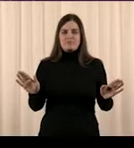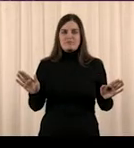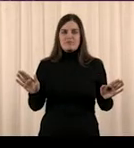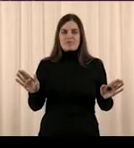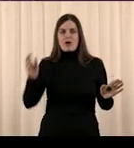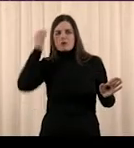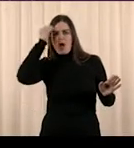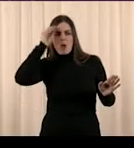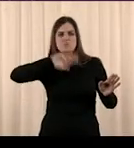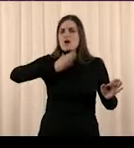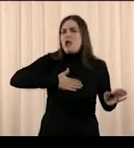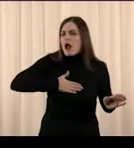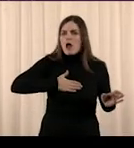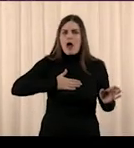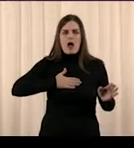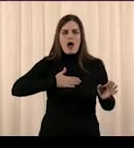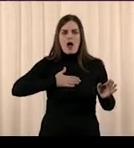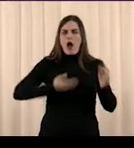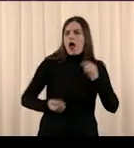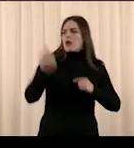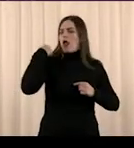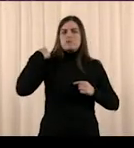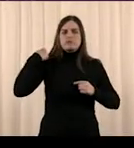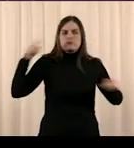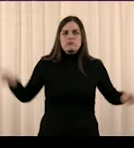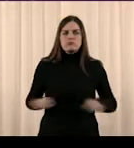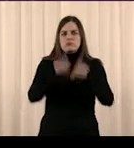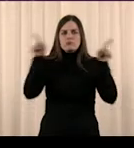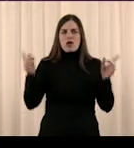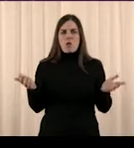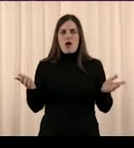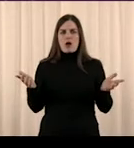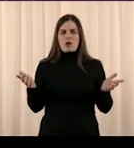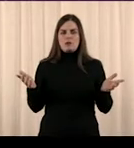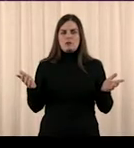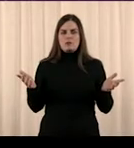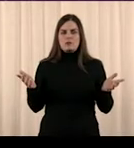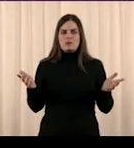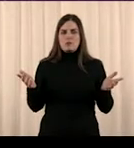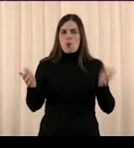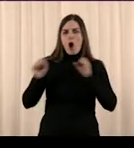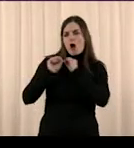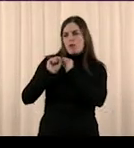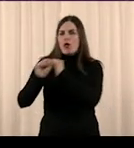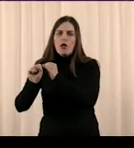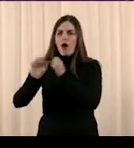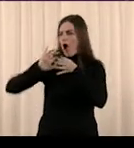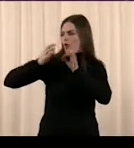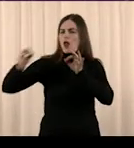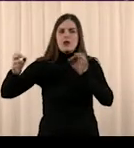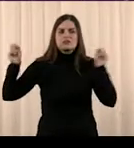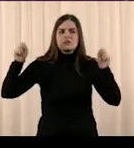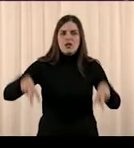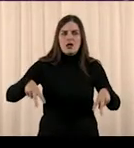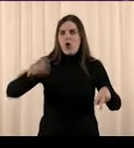Ya no hay mañana, ni ayer. No chains, ni cadenas, no concepts,